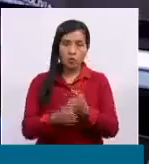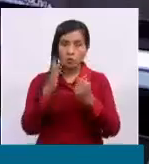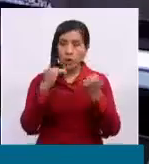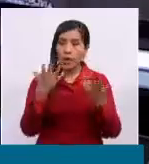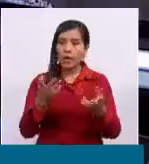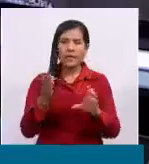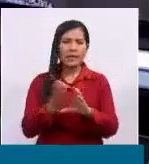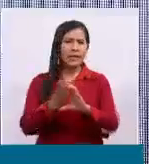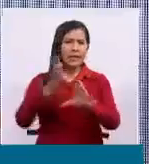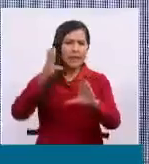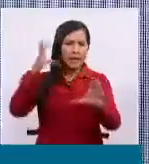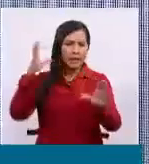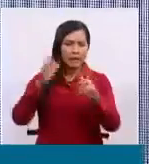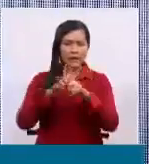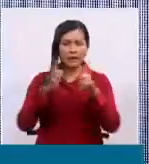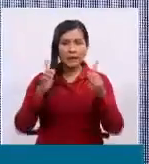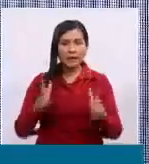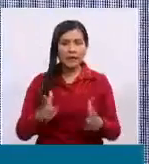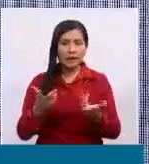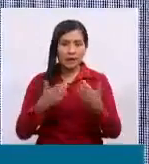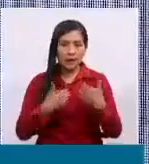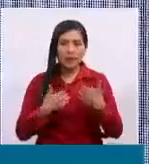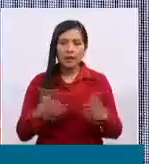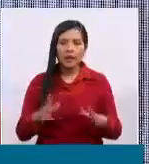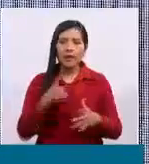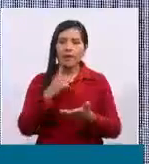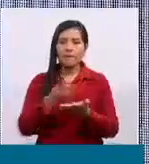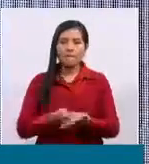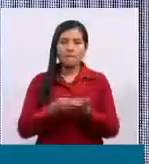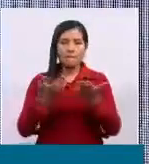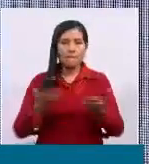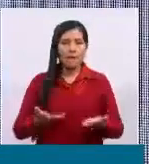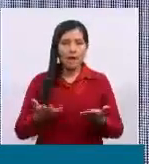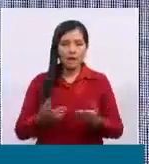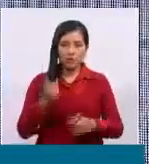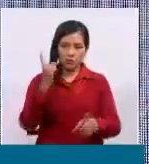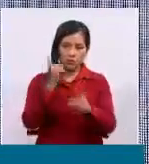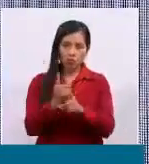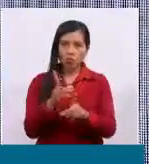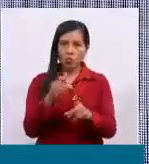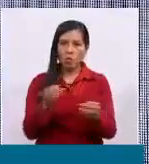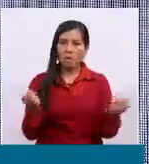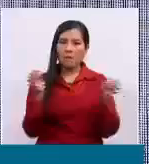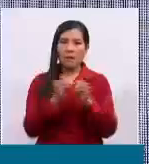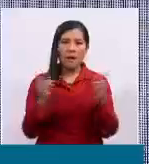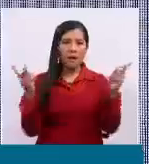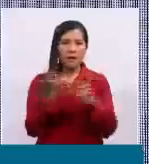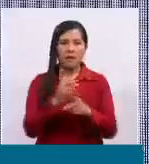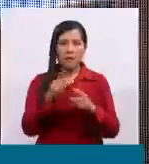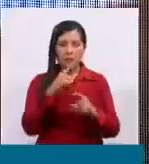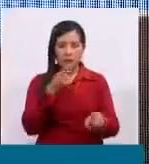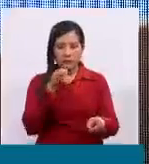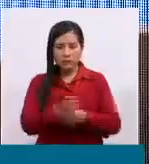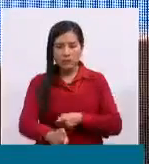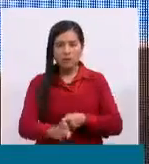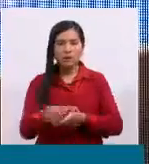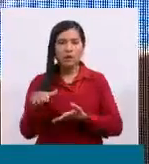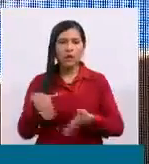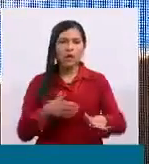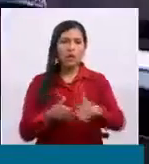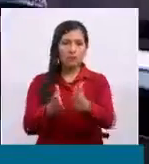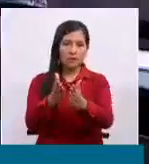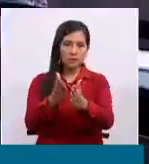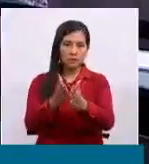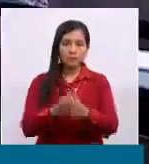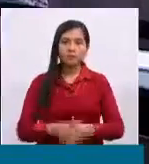alto tonelaje y tiene que tener una medida de peso para no dañar las carreteras. Y a ver, ¿cómo estamos a